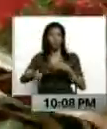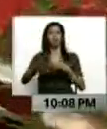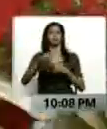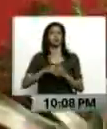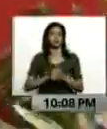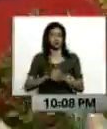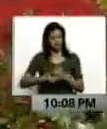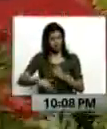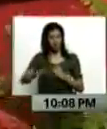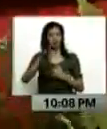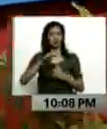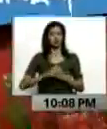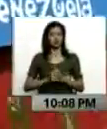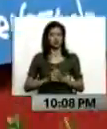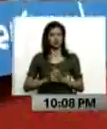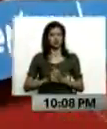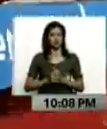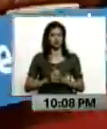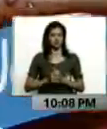adelante que